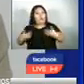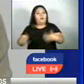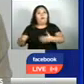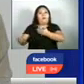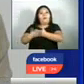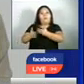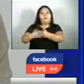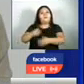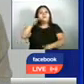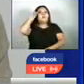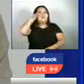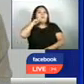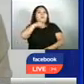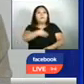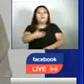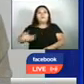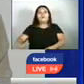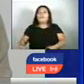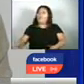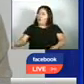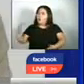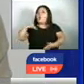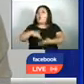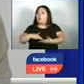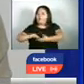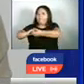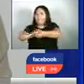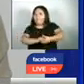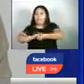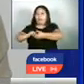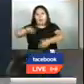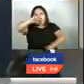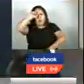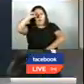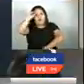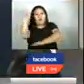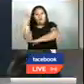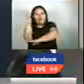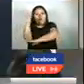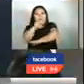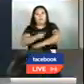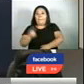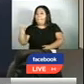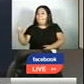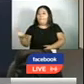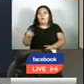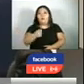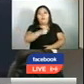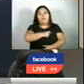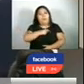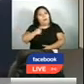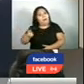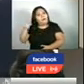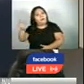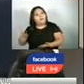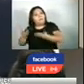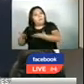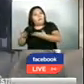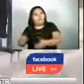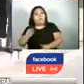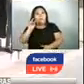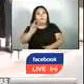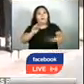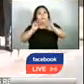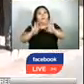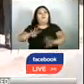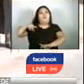señor presidente, vamos de nuevo a trabajar conjuntamente con los consulados. Los oficiales estarán apoyando hasta el 29 de abril